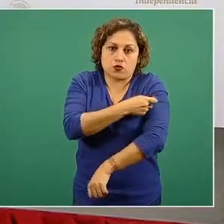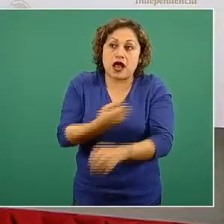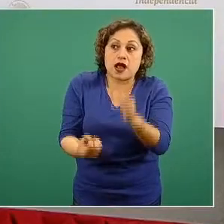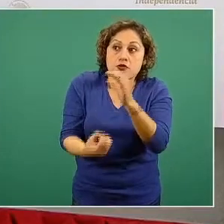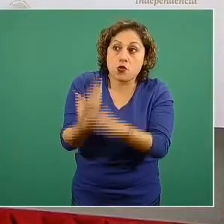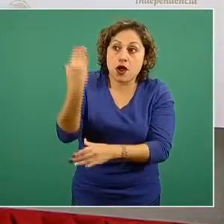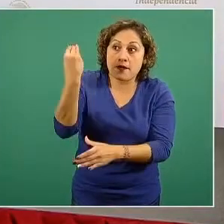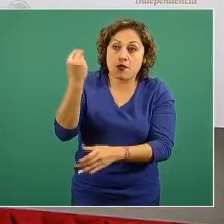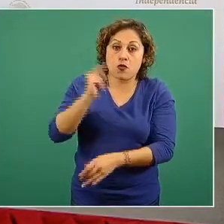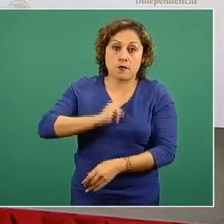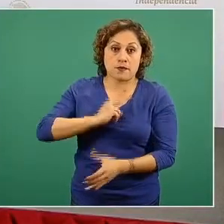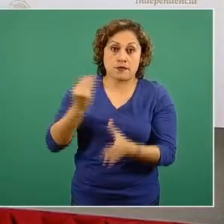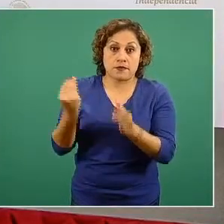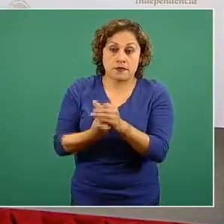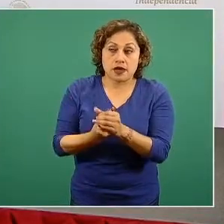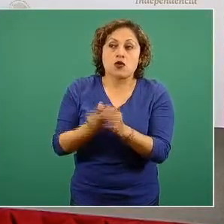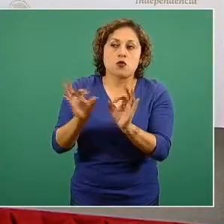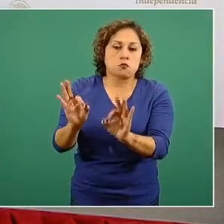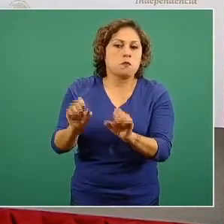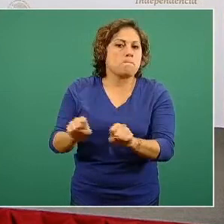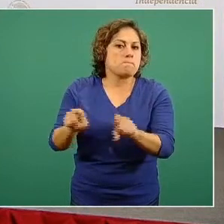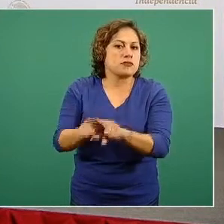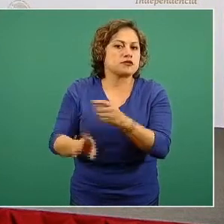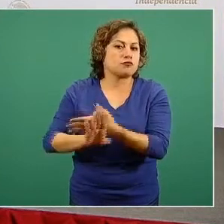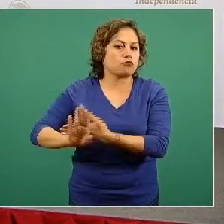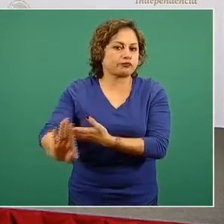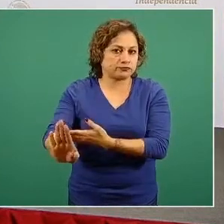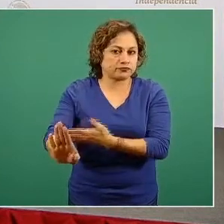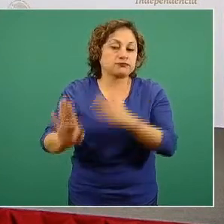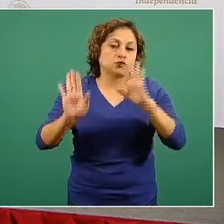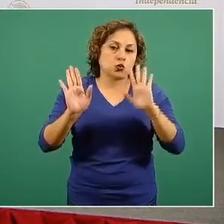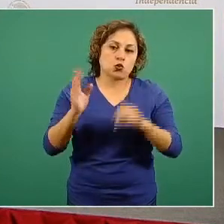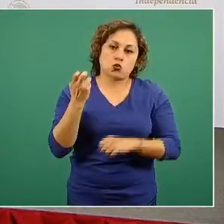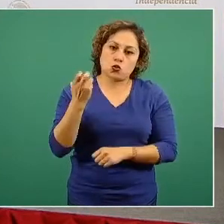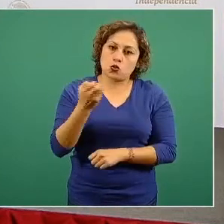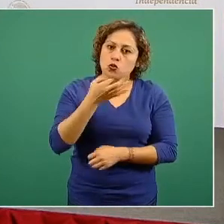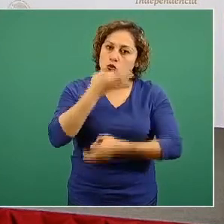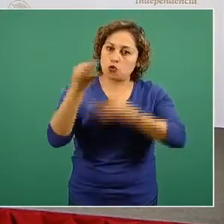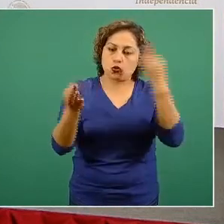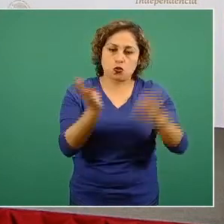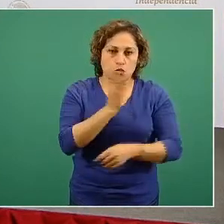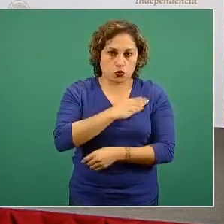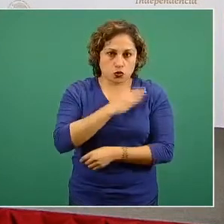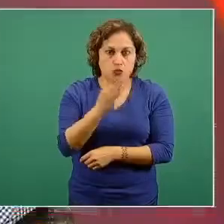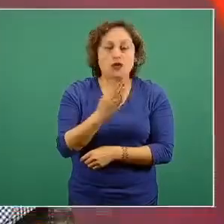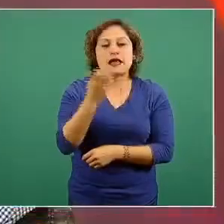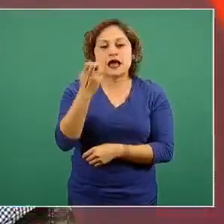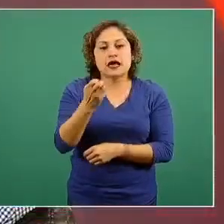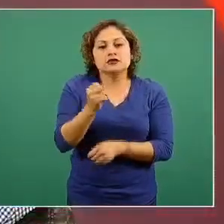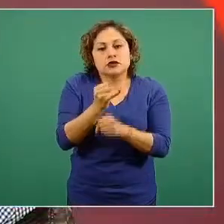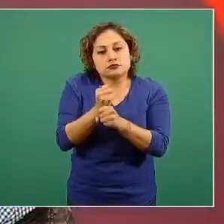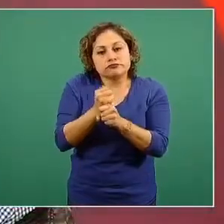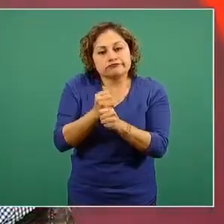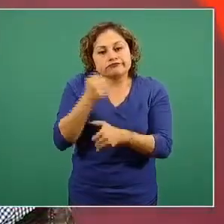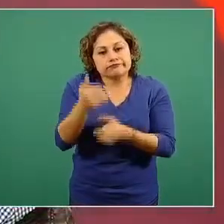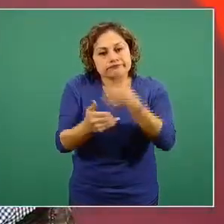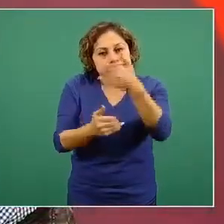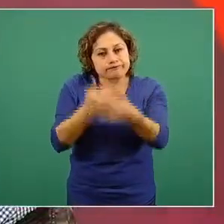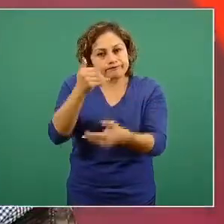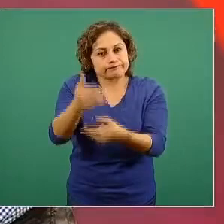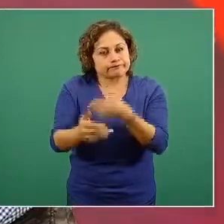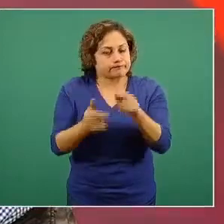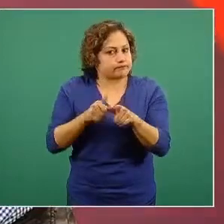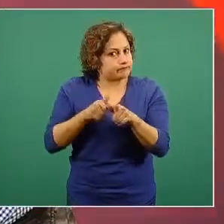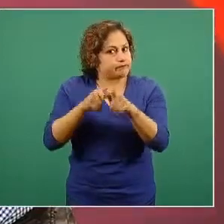nueva variante. Eso es una buena noticia. Lógicamente, esto es un trabajo de seguimiento continuo que se debe de realizar no